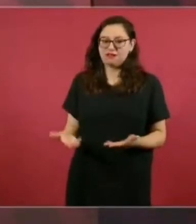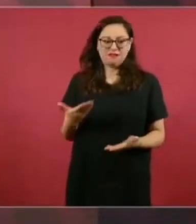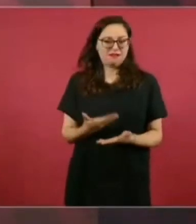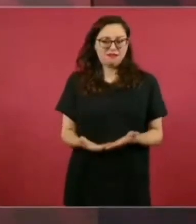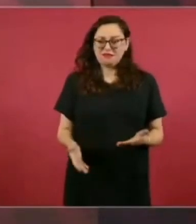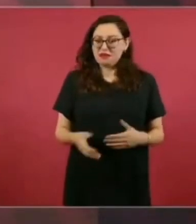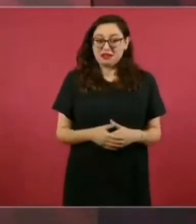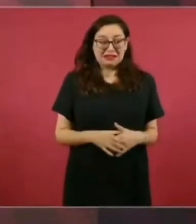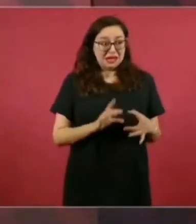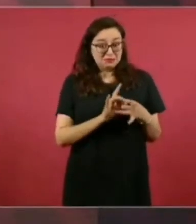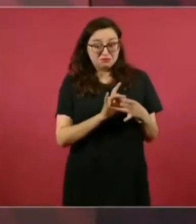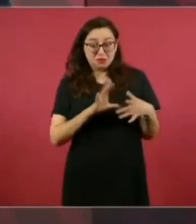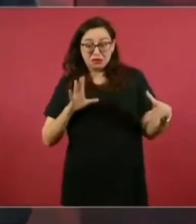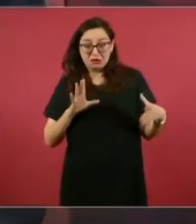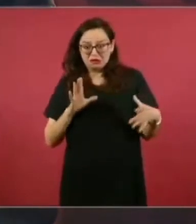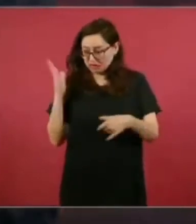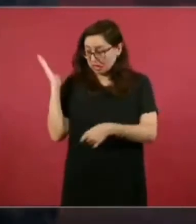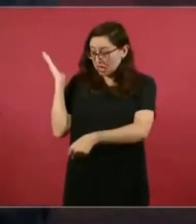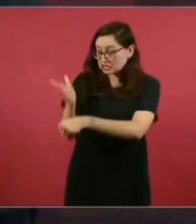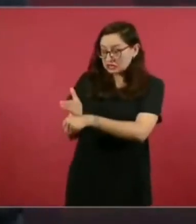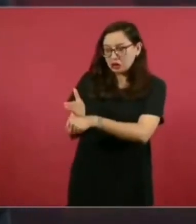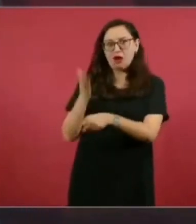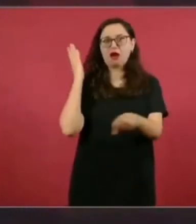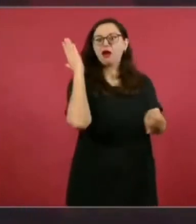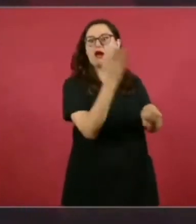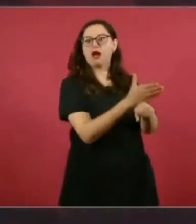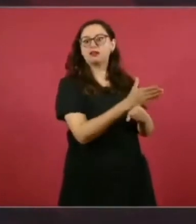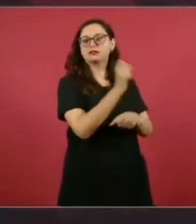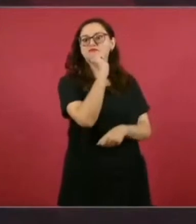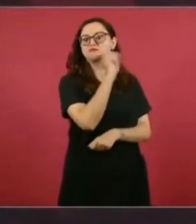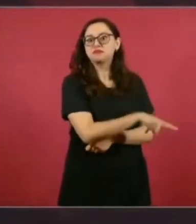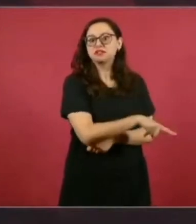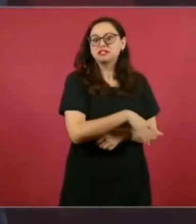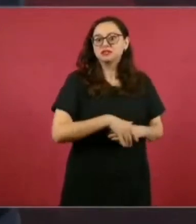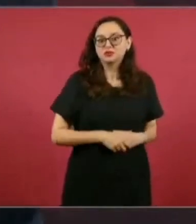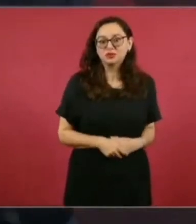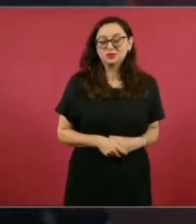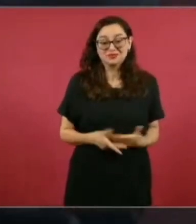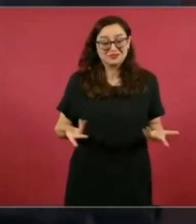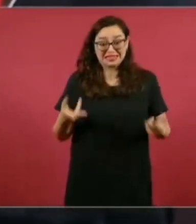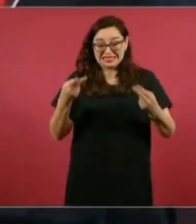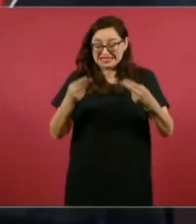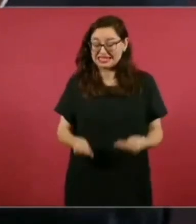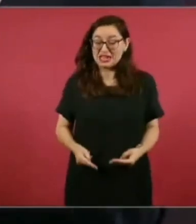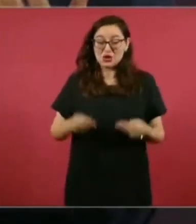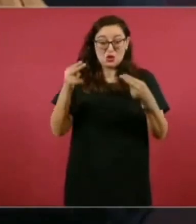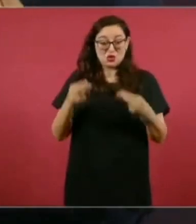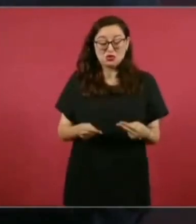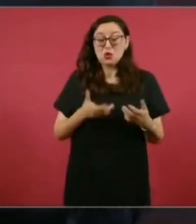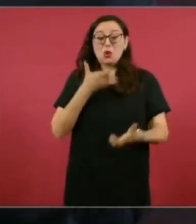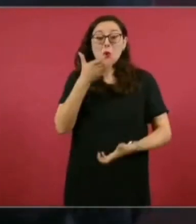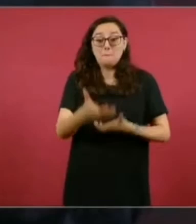Es que tenemos una relación económica, comercial